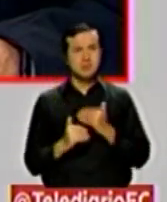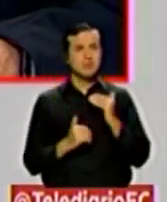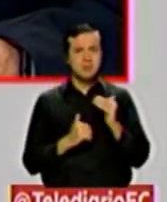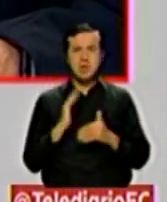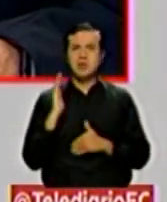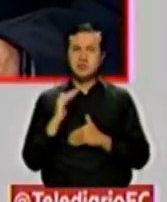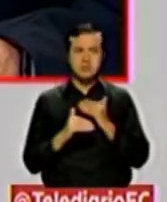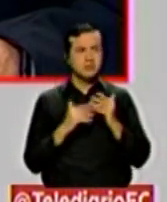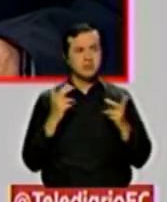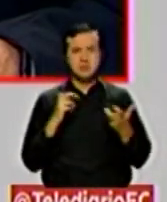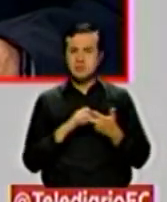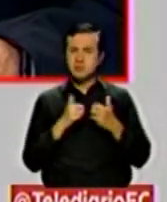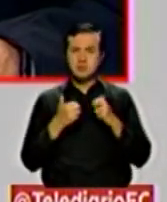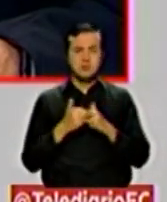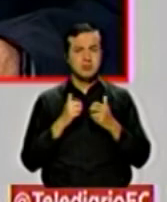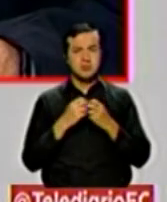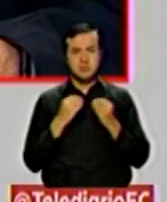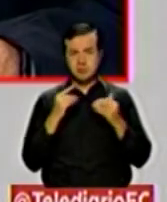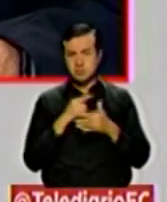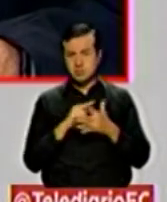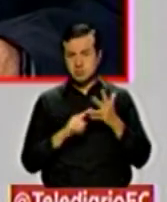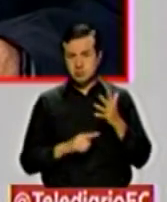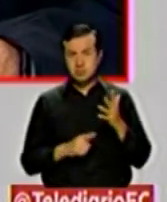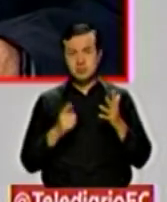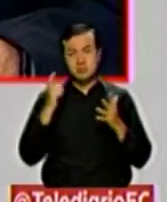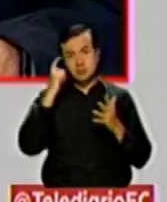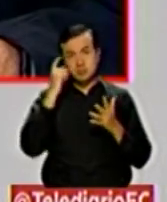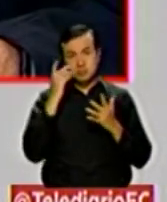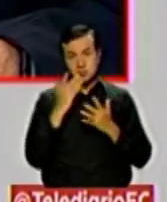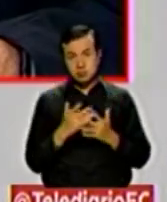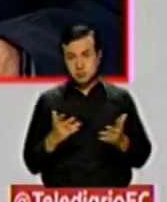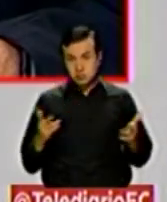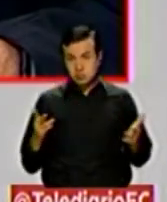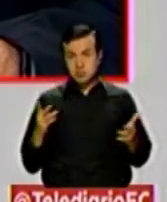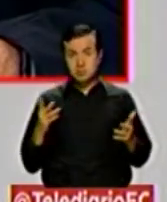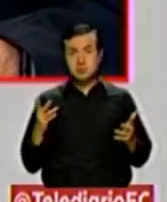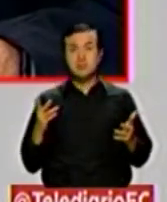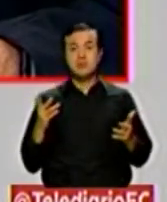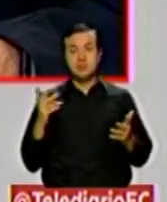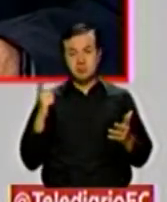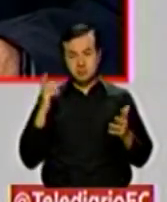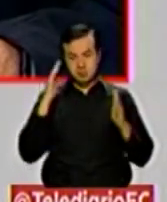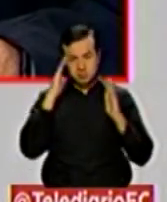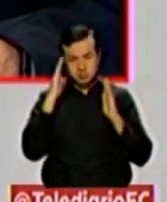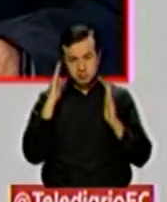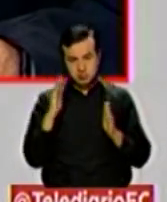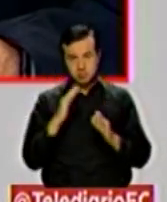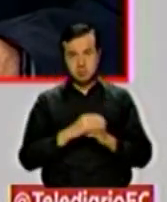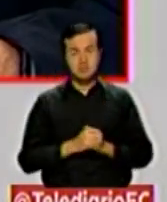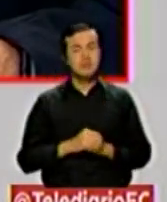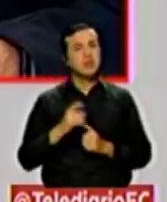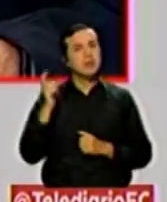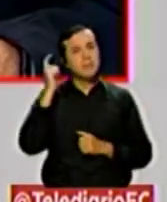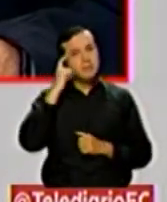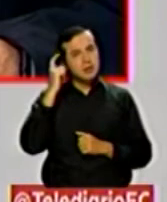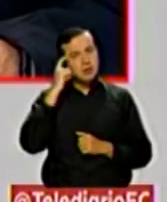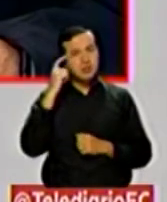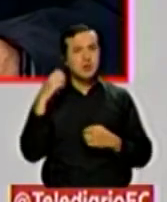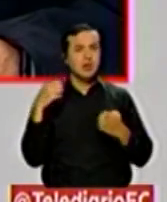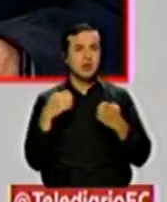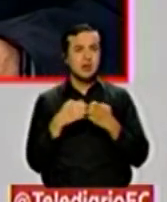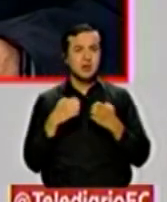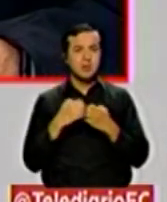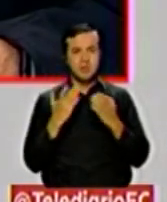e incrementando de alguna forma. Yo creo que eso hay que tener salida, pero creo que con el equipo que se